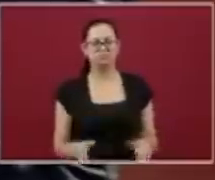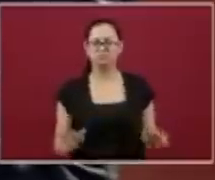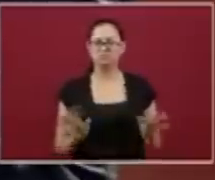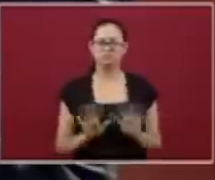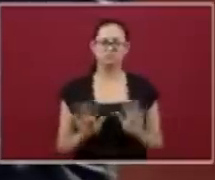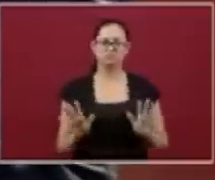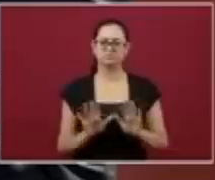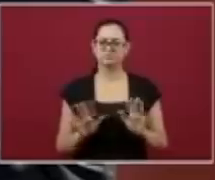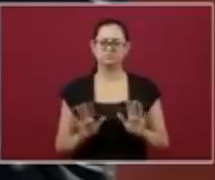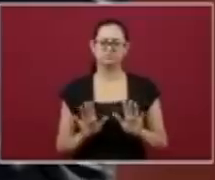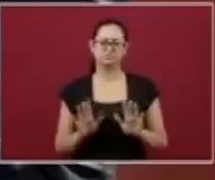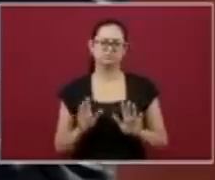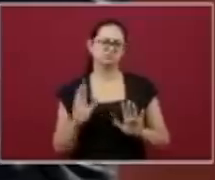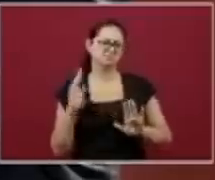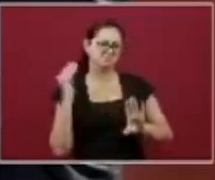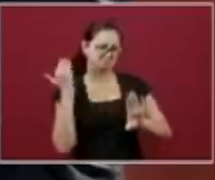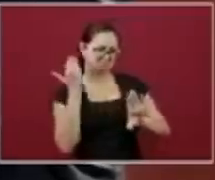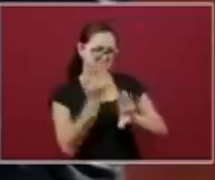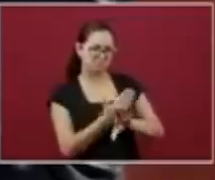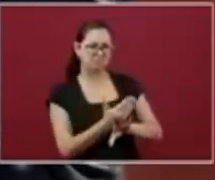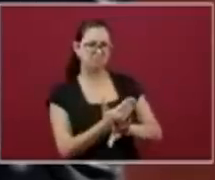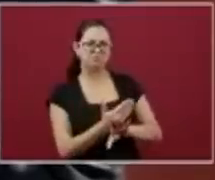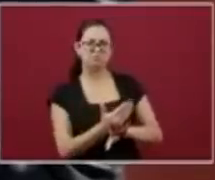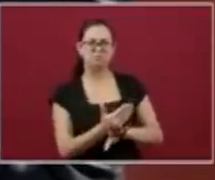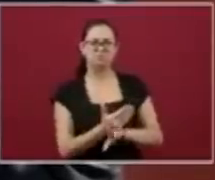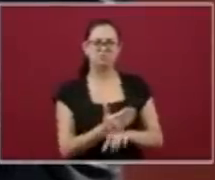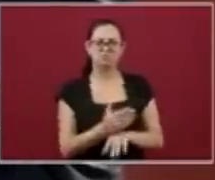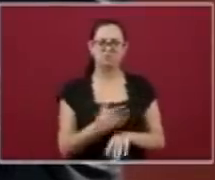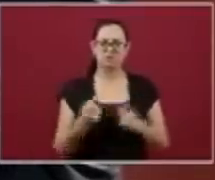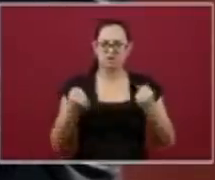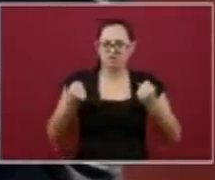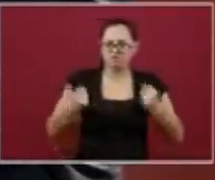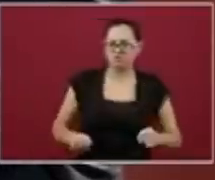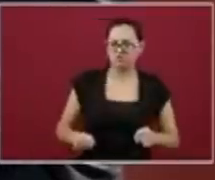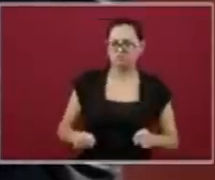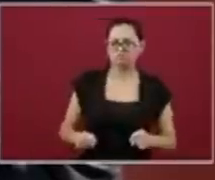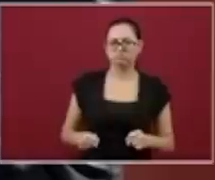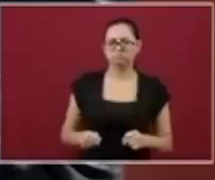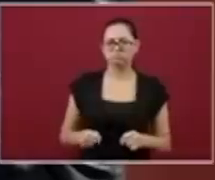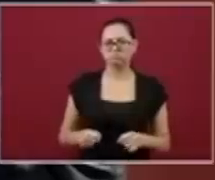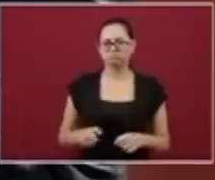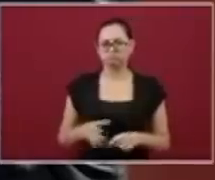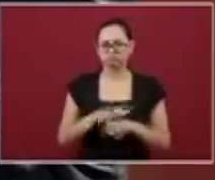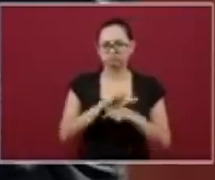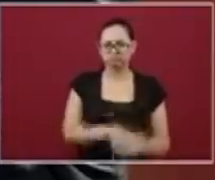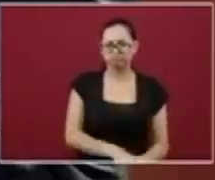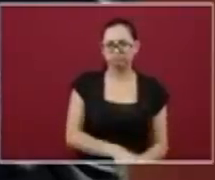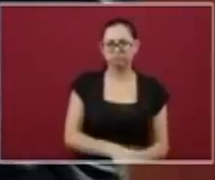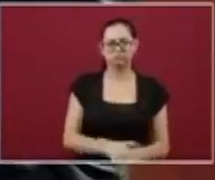nuestro gobierno no va a ser un gobierno autoritario, represor.